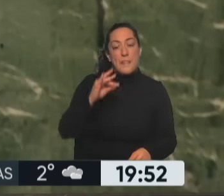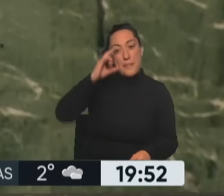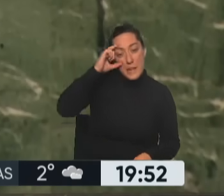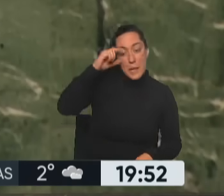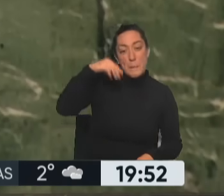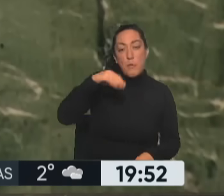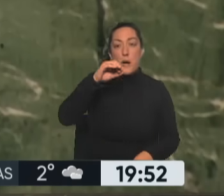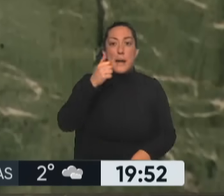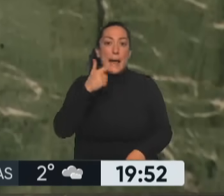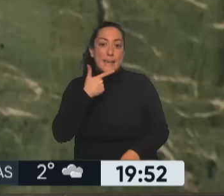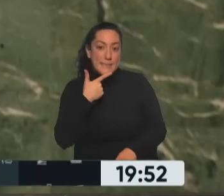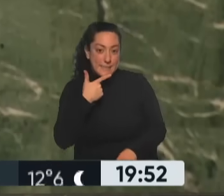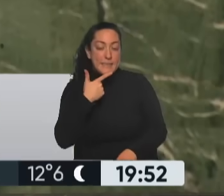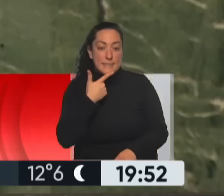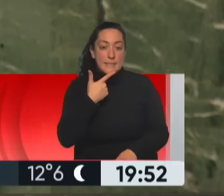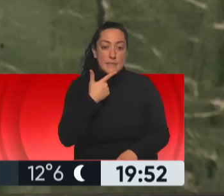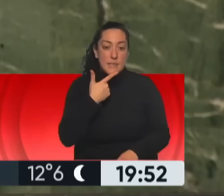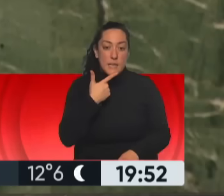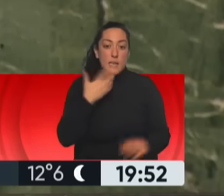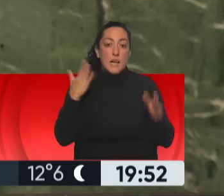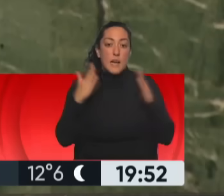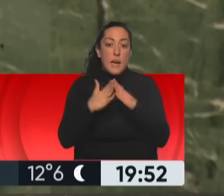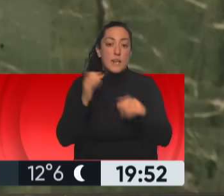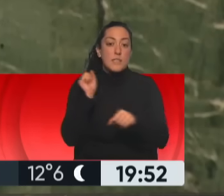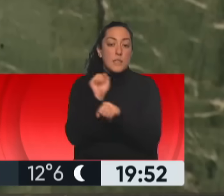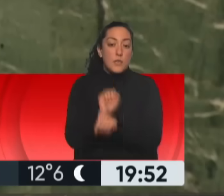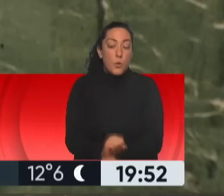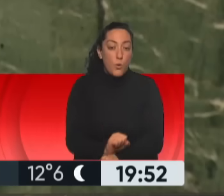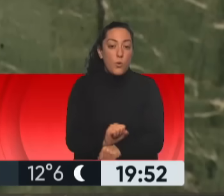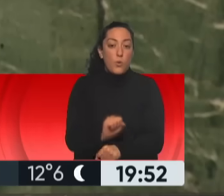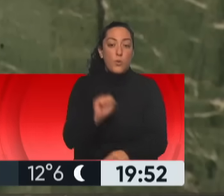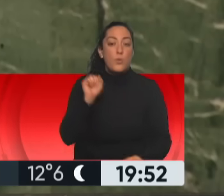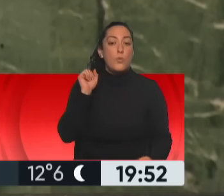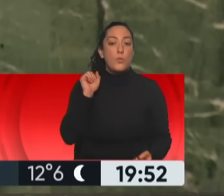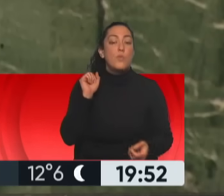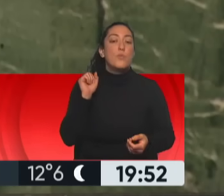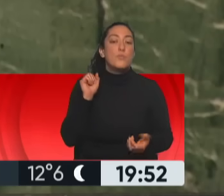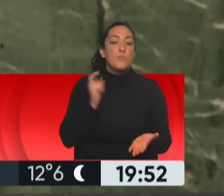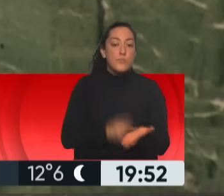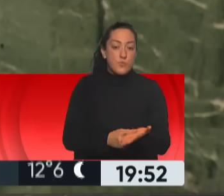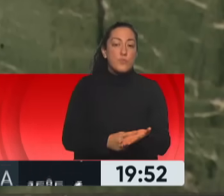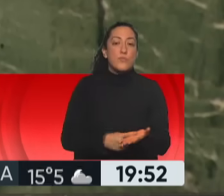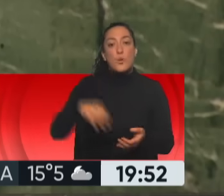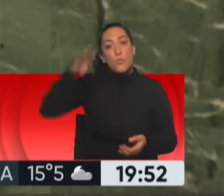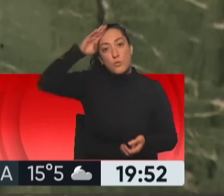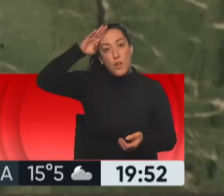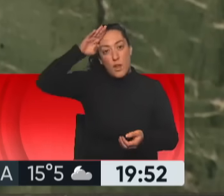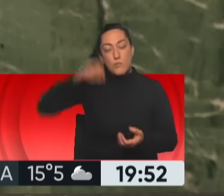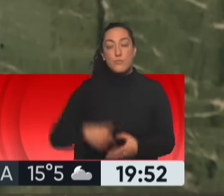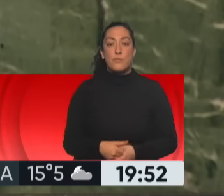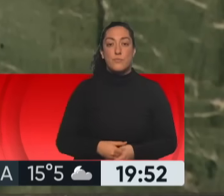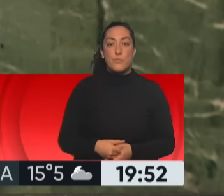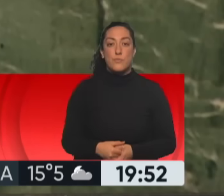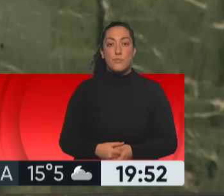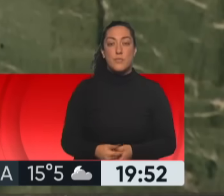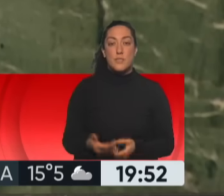de emitir la prisión domiciliaria del exmandatario Jair Bolsonaro. A ver, vamos a poner un poco en contexto porque hace unos